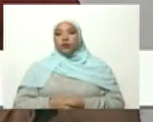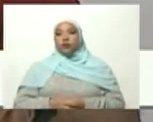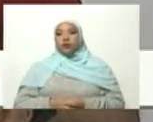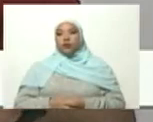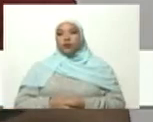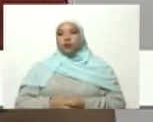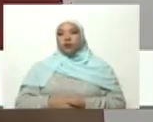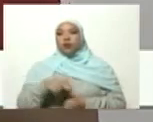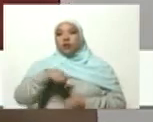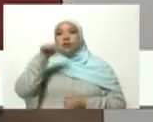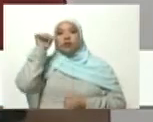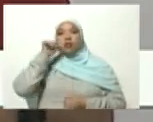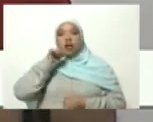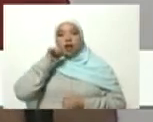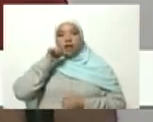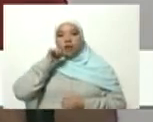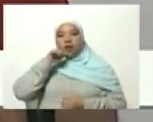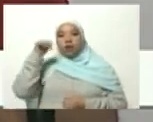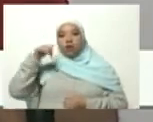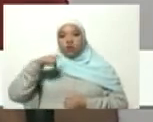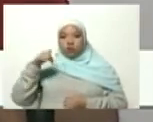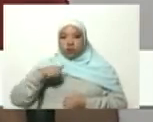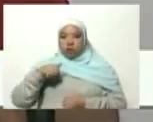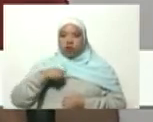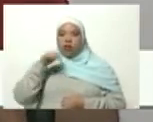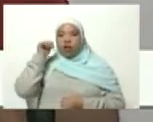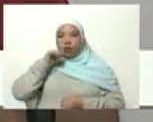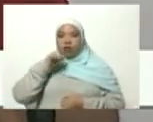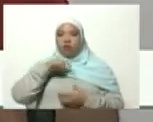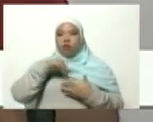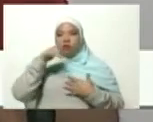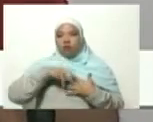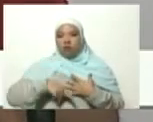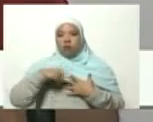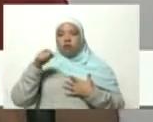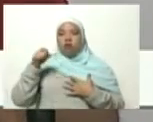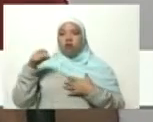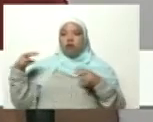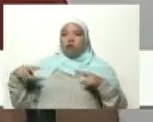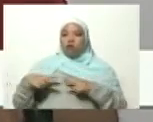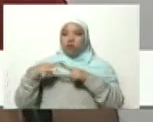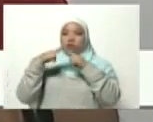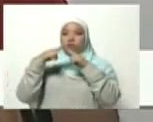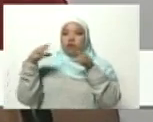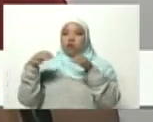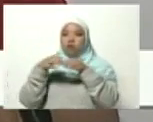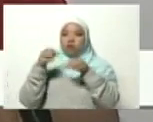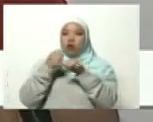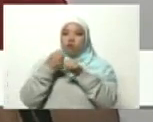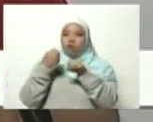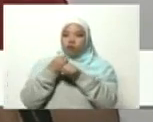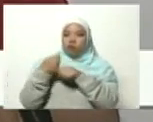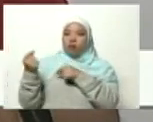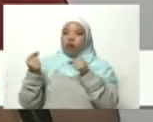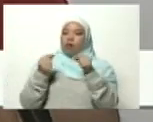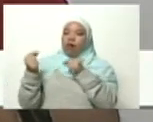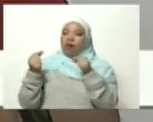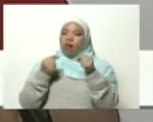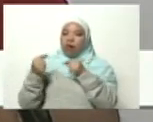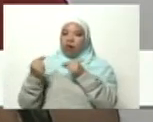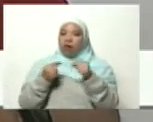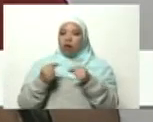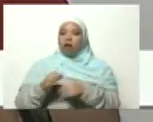Este sábado también, 19, inician los primeros centroamericanos y del Caribe, mar y playa, juegos, ¿no?